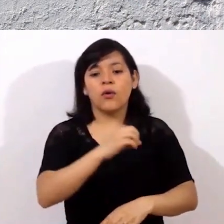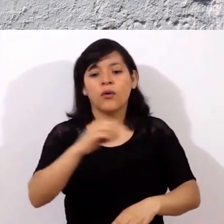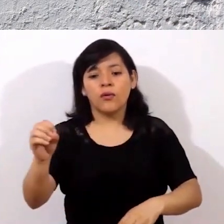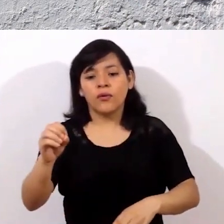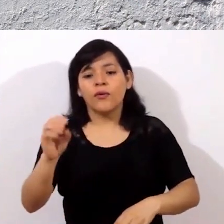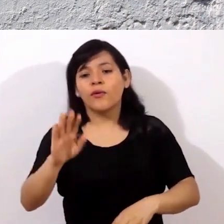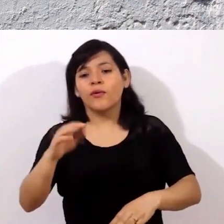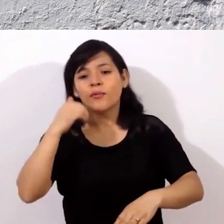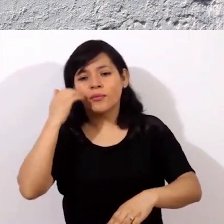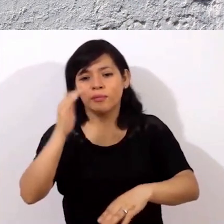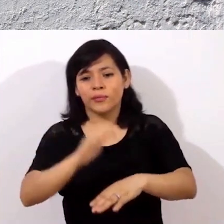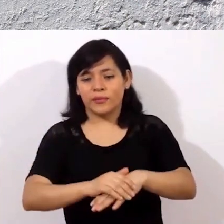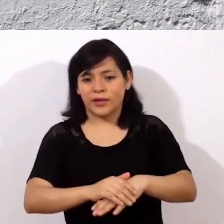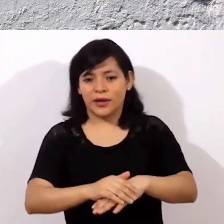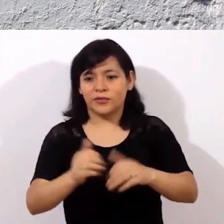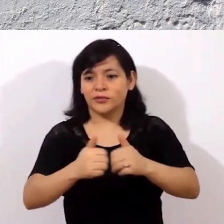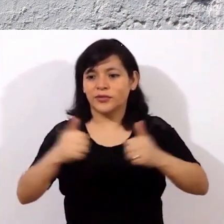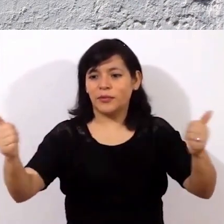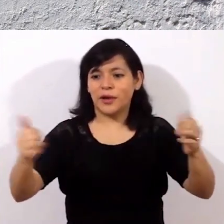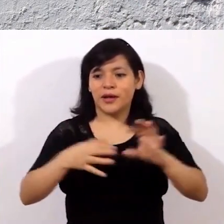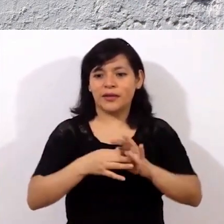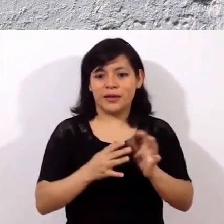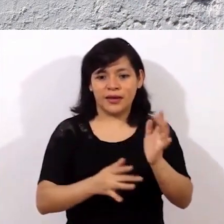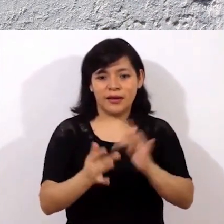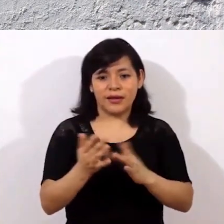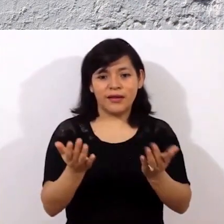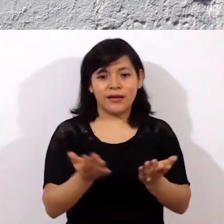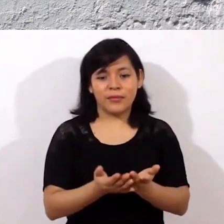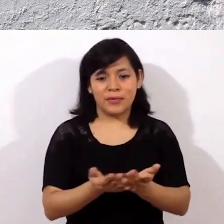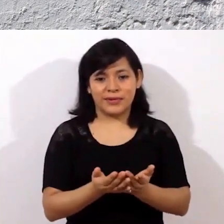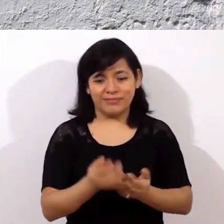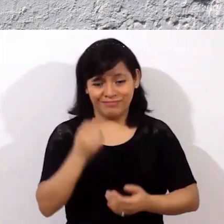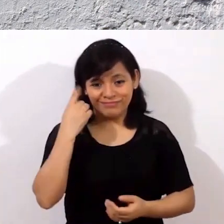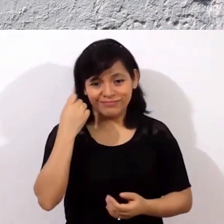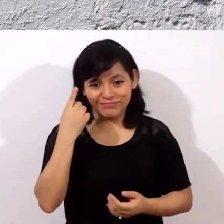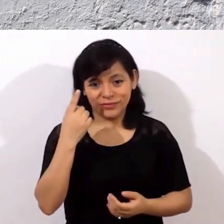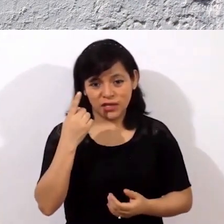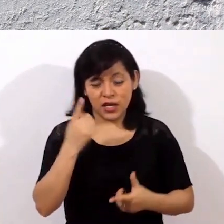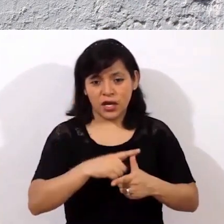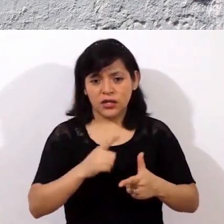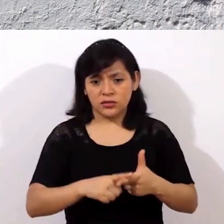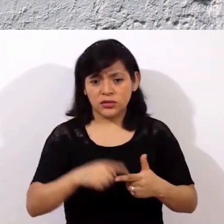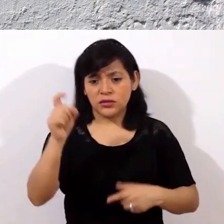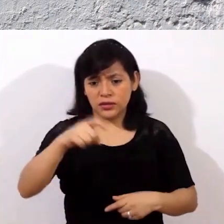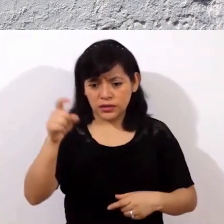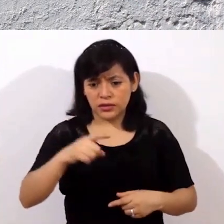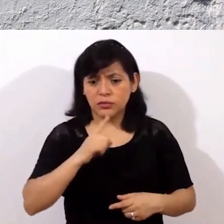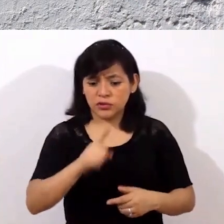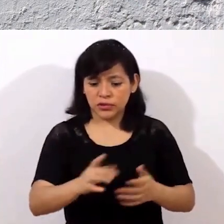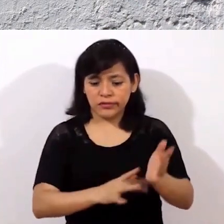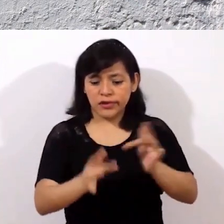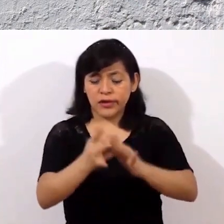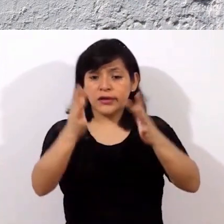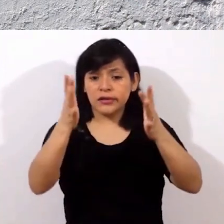Biblia. No se trata de ser un religioso del tiempo medieval. Se trata de ser